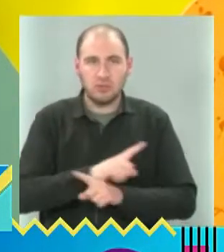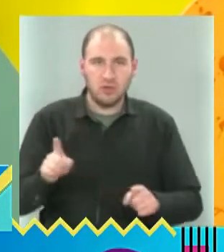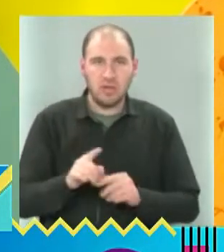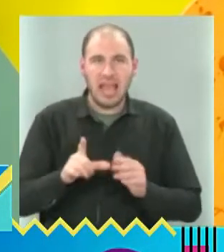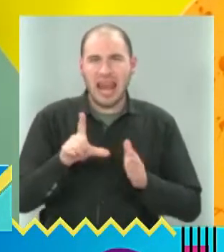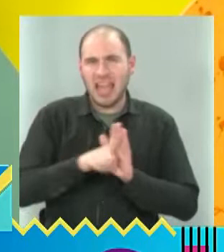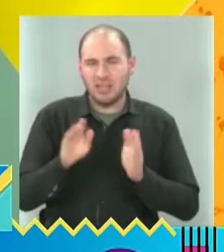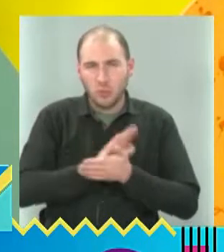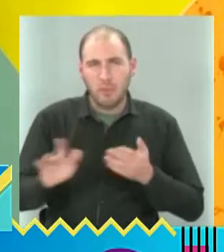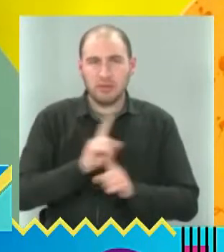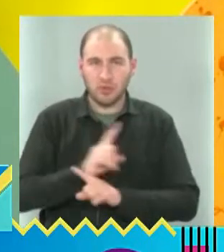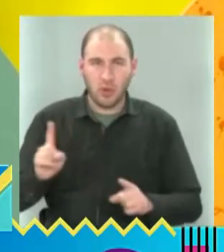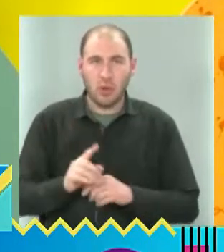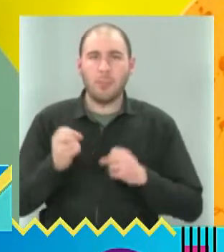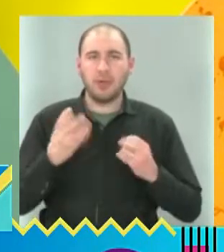ley nueva,